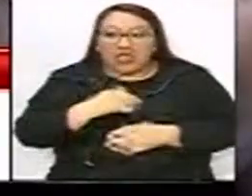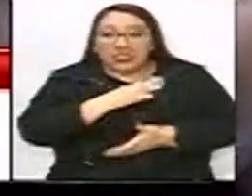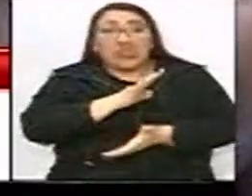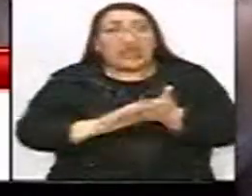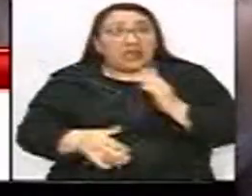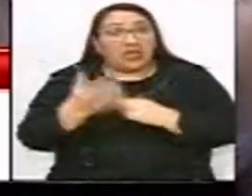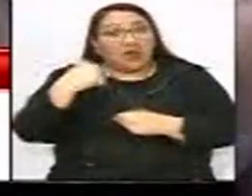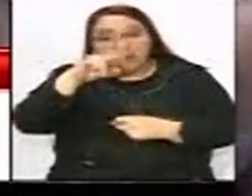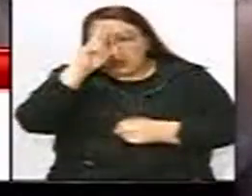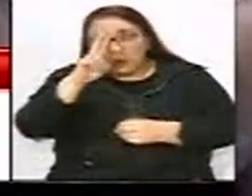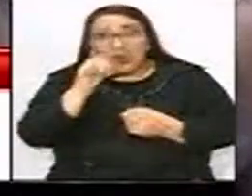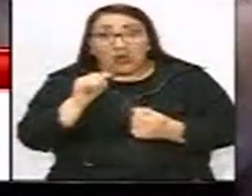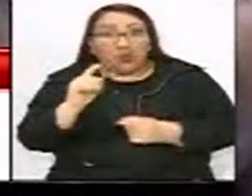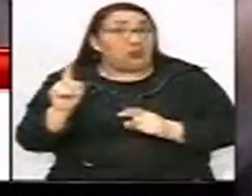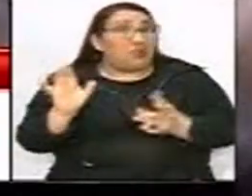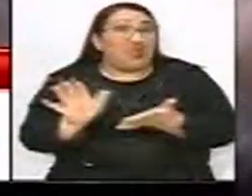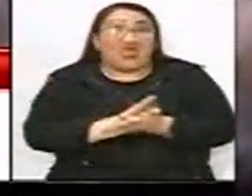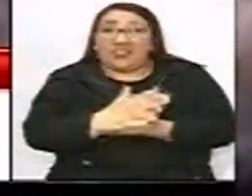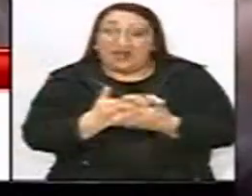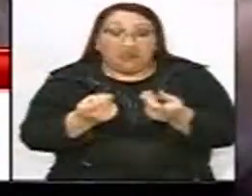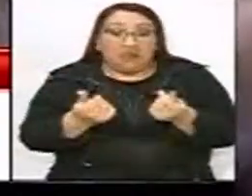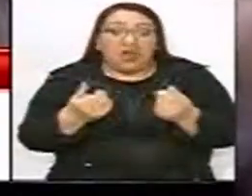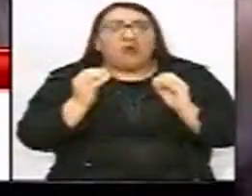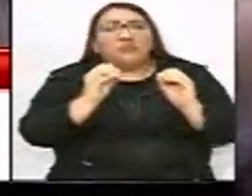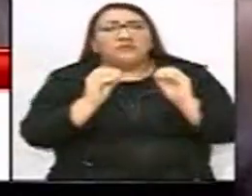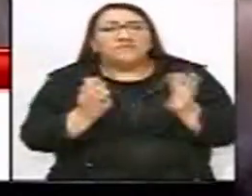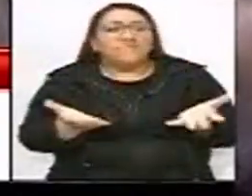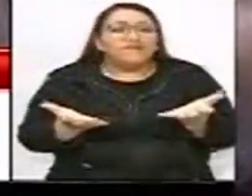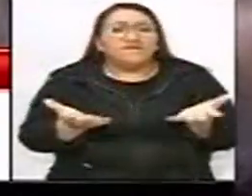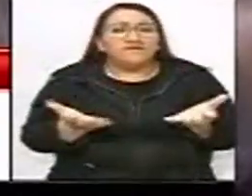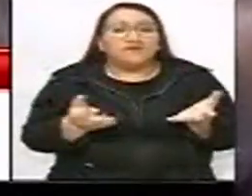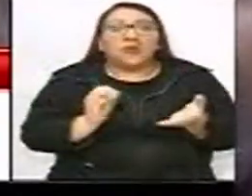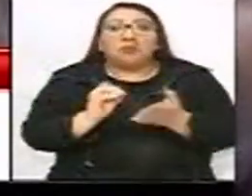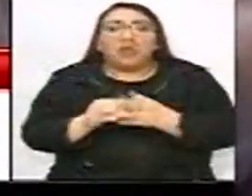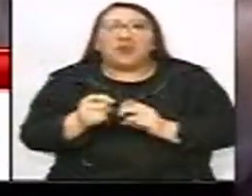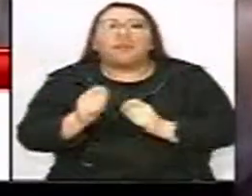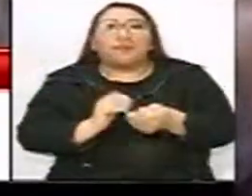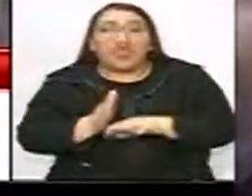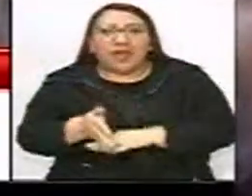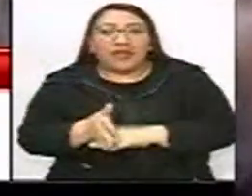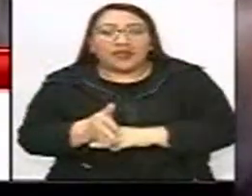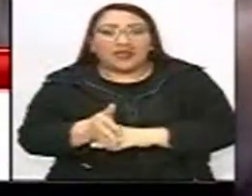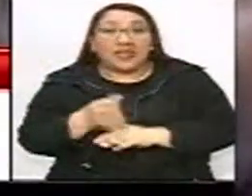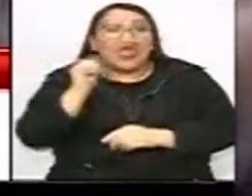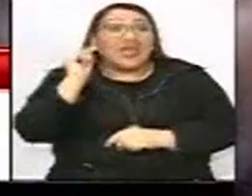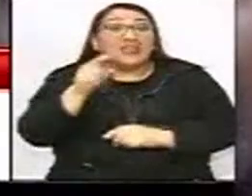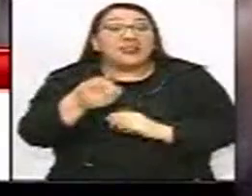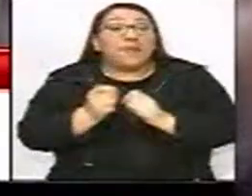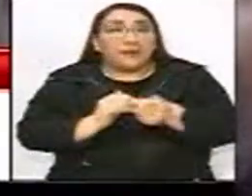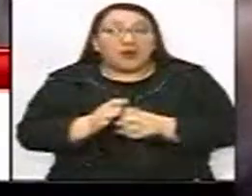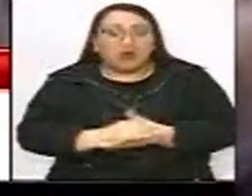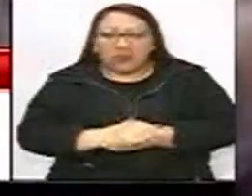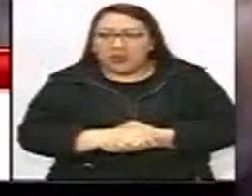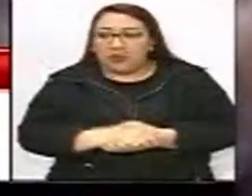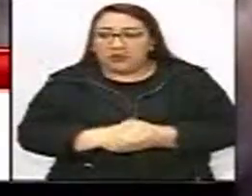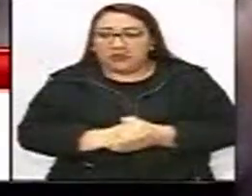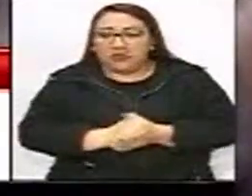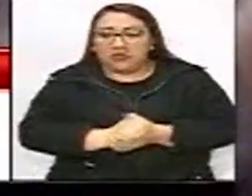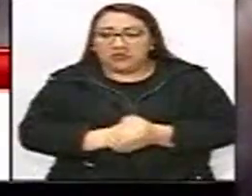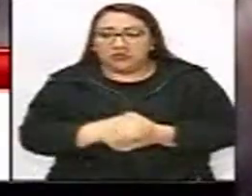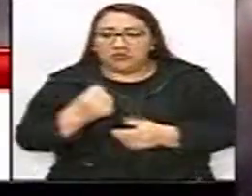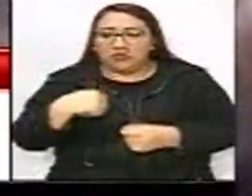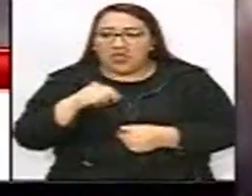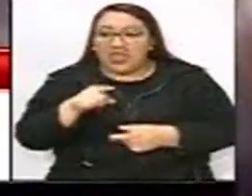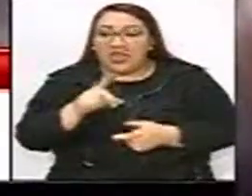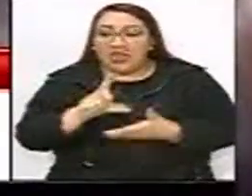en el Perú. Y como no había plata para mantenerlas, se puso un peaje. Y ese peaje, como la Municipalidad de Lima no